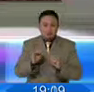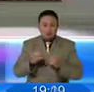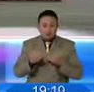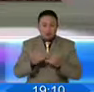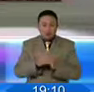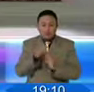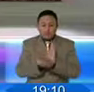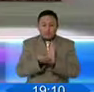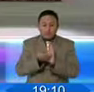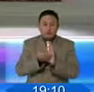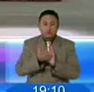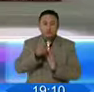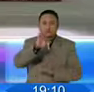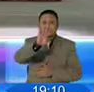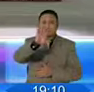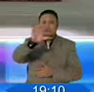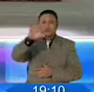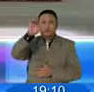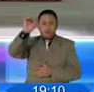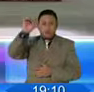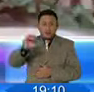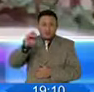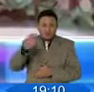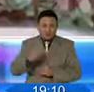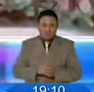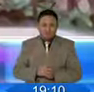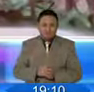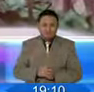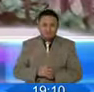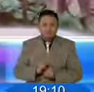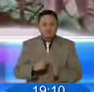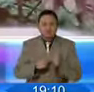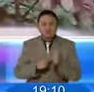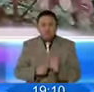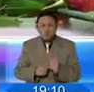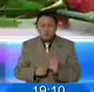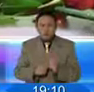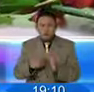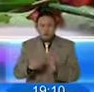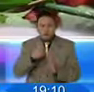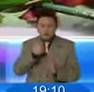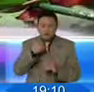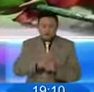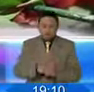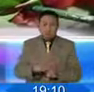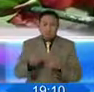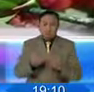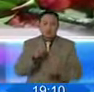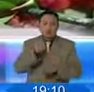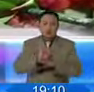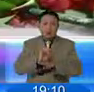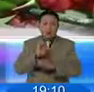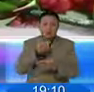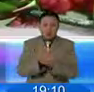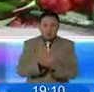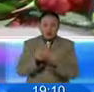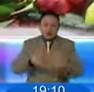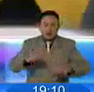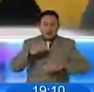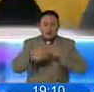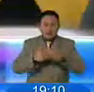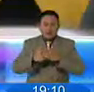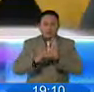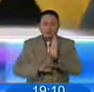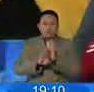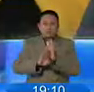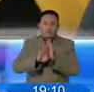tasa de crecimiento del 45%. Esto da cuenta entonces, como ya decía, de la etapa de recuperación en la que se encuentra la economía